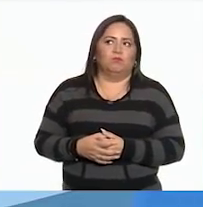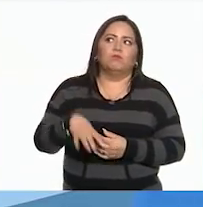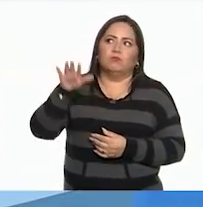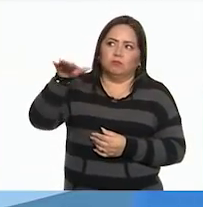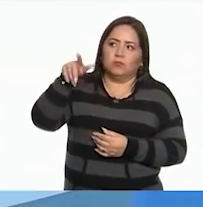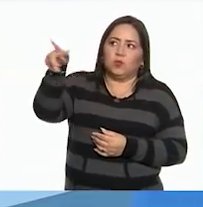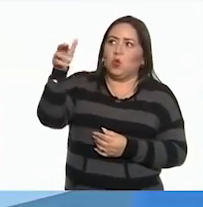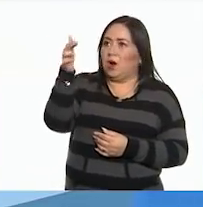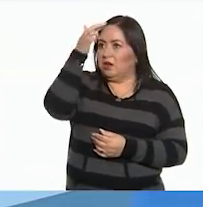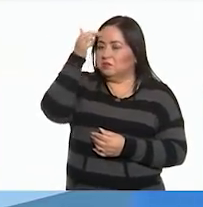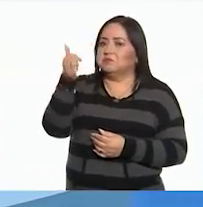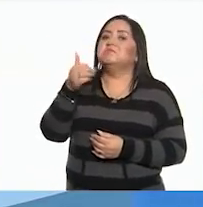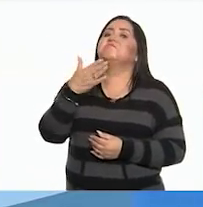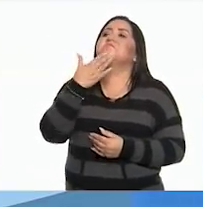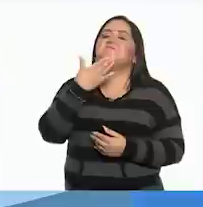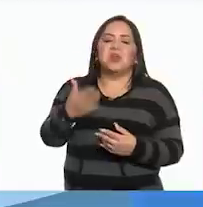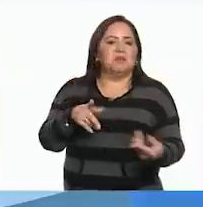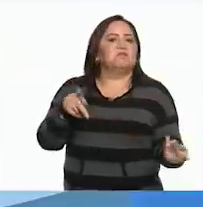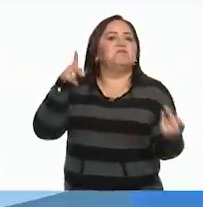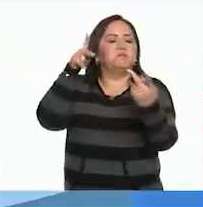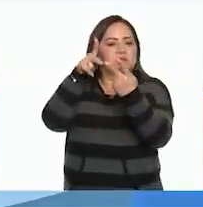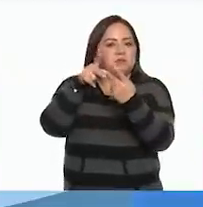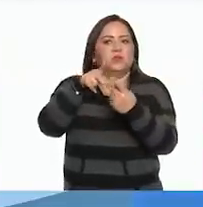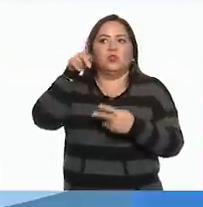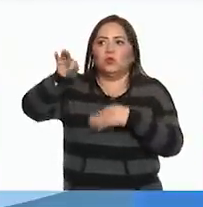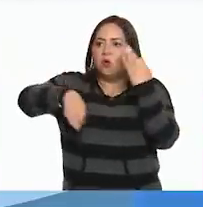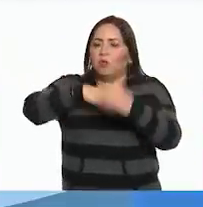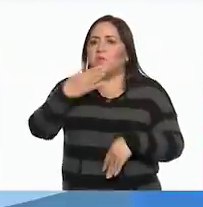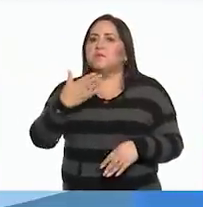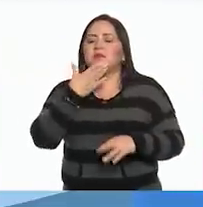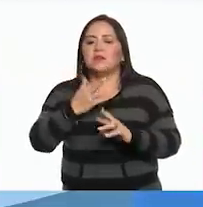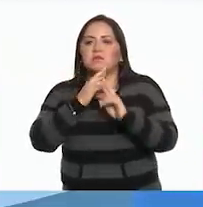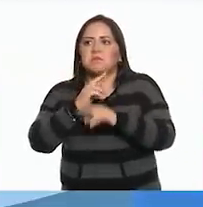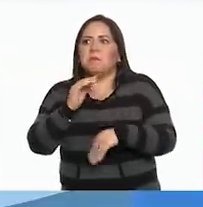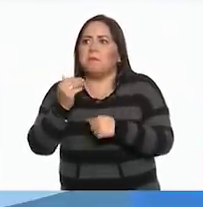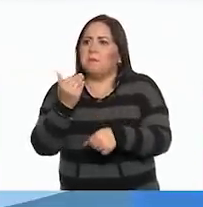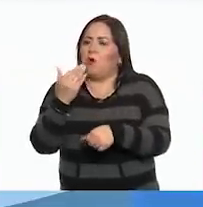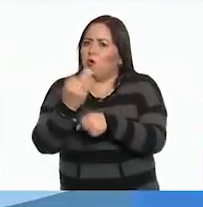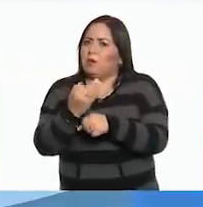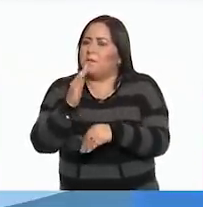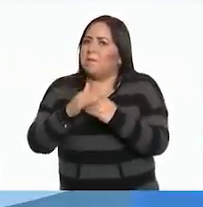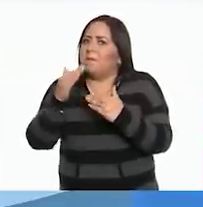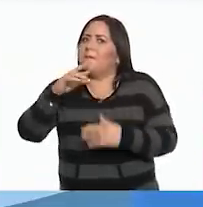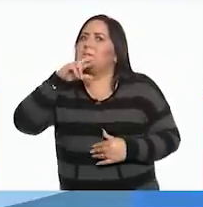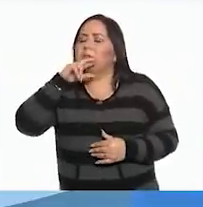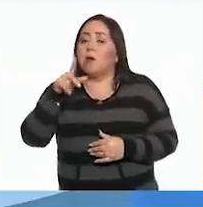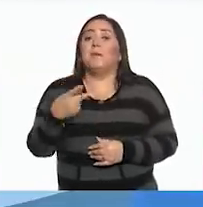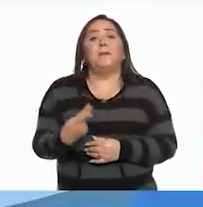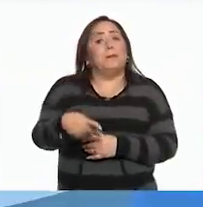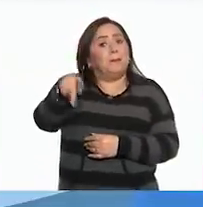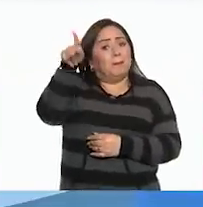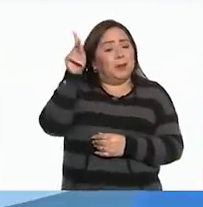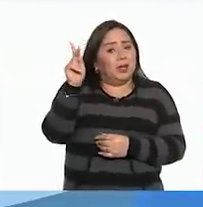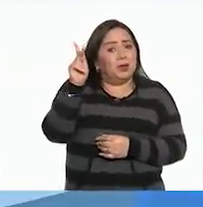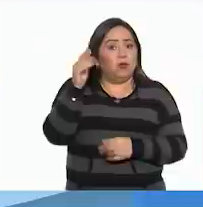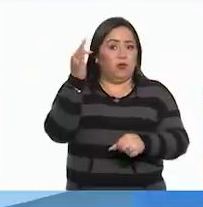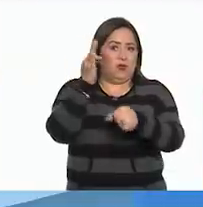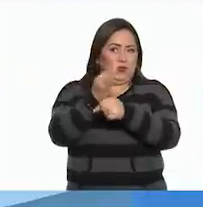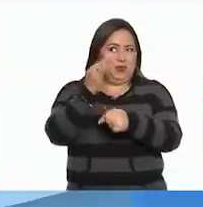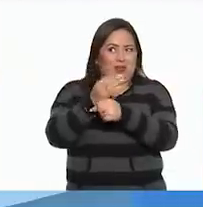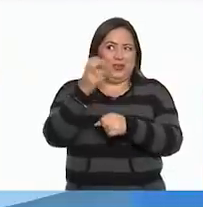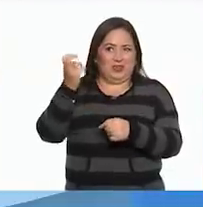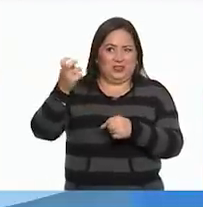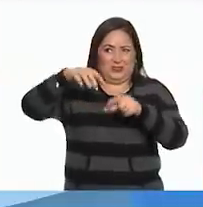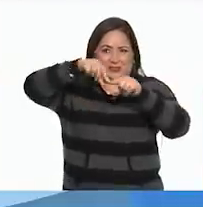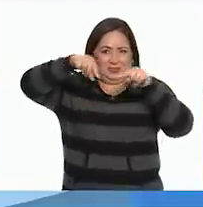Jenny, tus razonamientos han sido correctos y has resuelto desafíos cada vez más complejos. Pero ya que estamos con